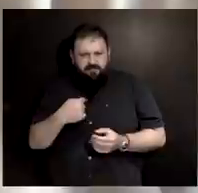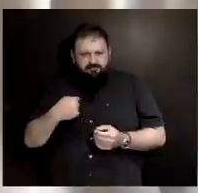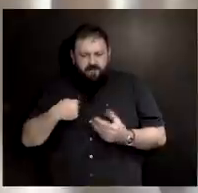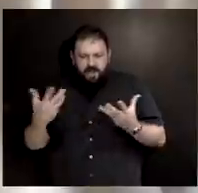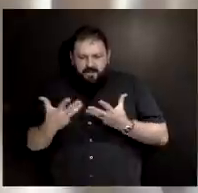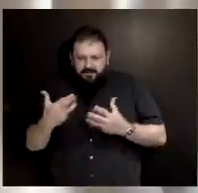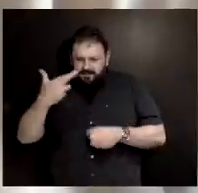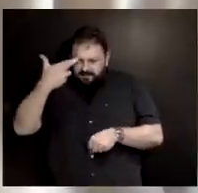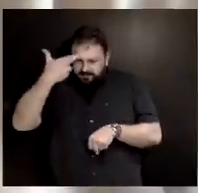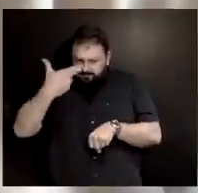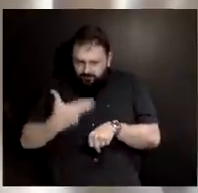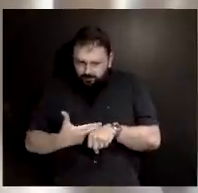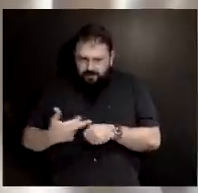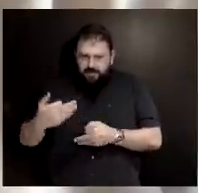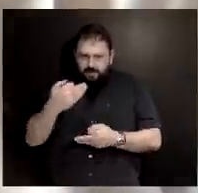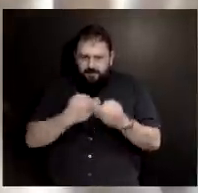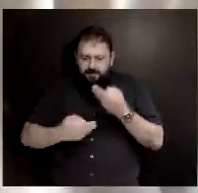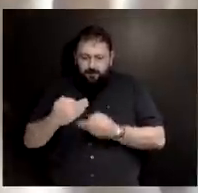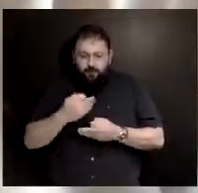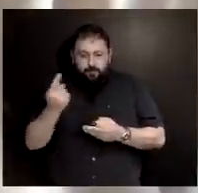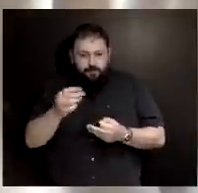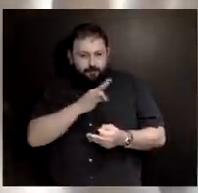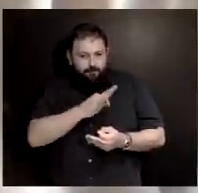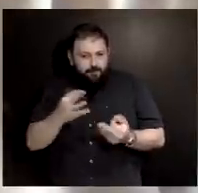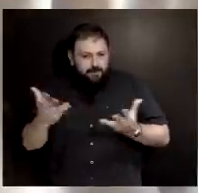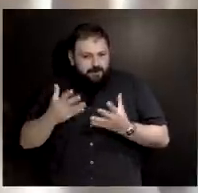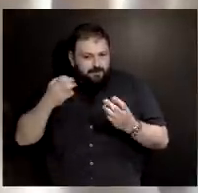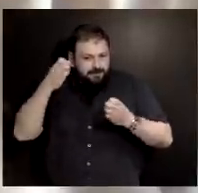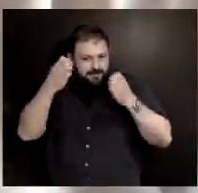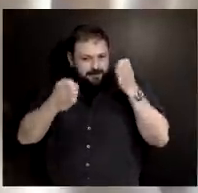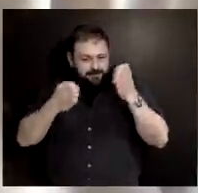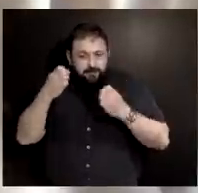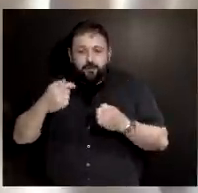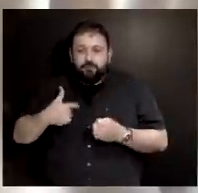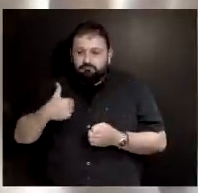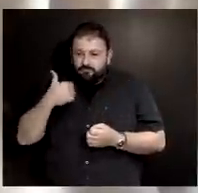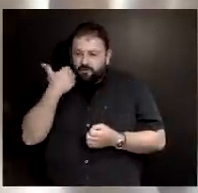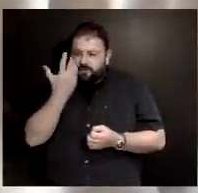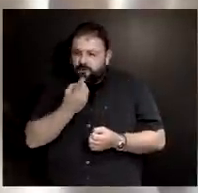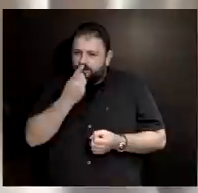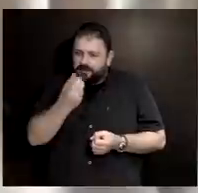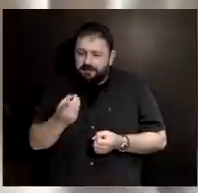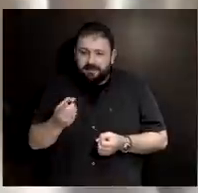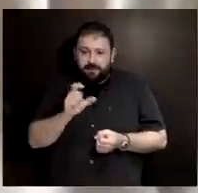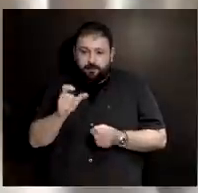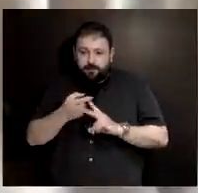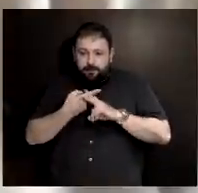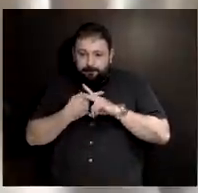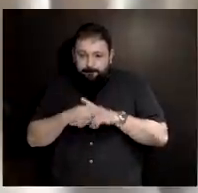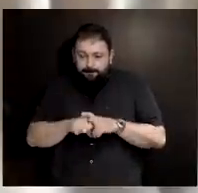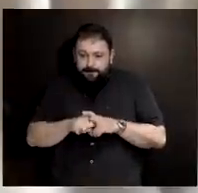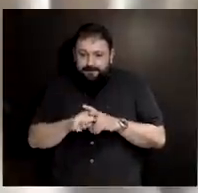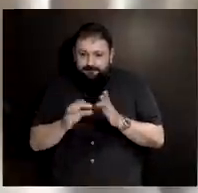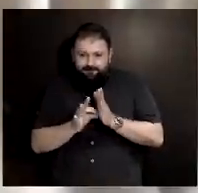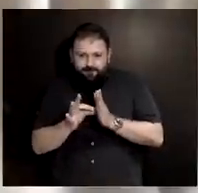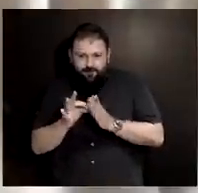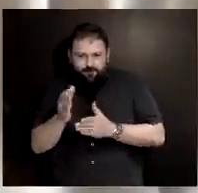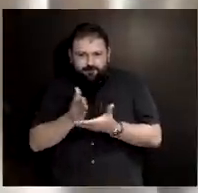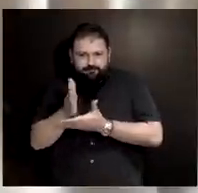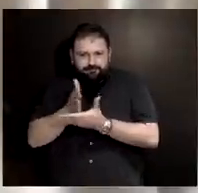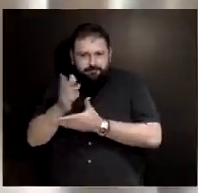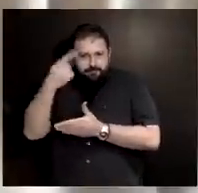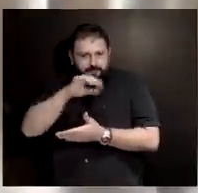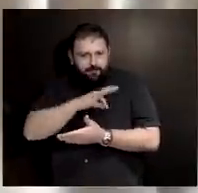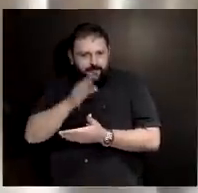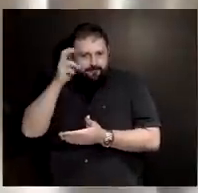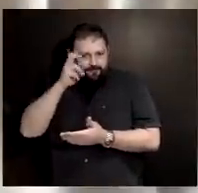la hora de hacer estos eventos, y decirles, pues, a los que están calificando, que digo, antes de empezar con las fechas y todo, todos los que están calificando van a